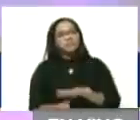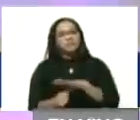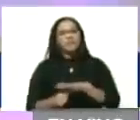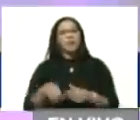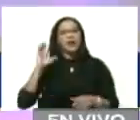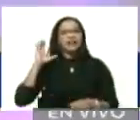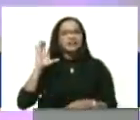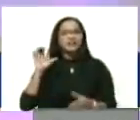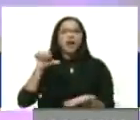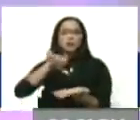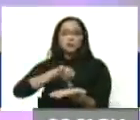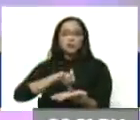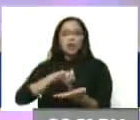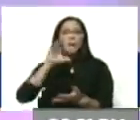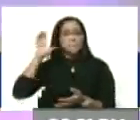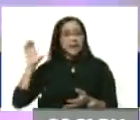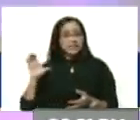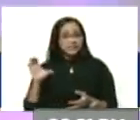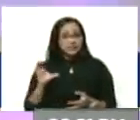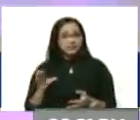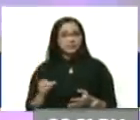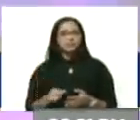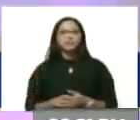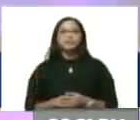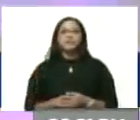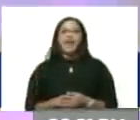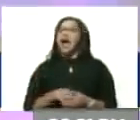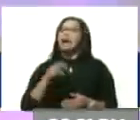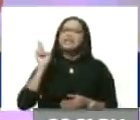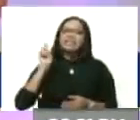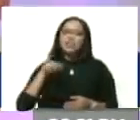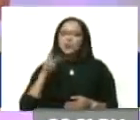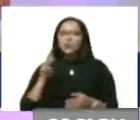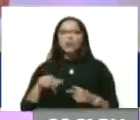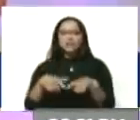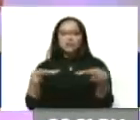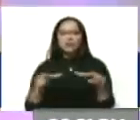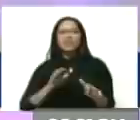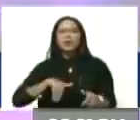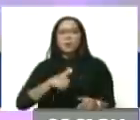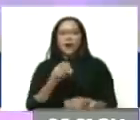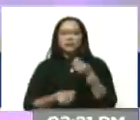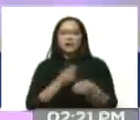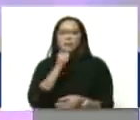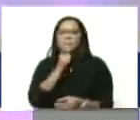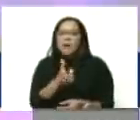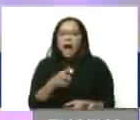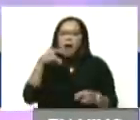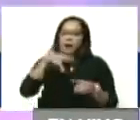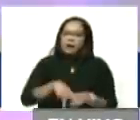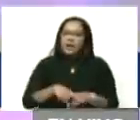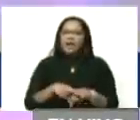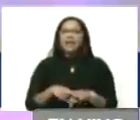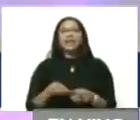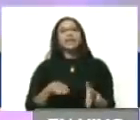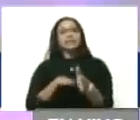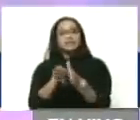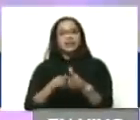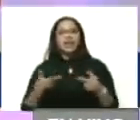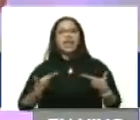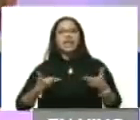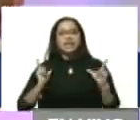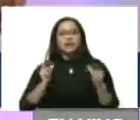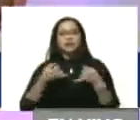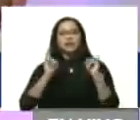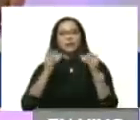Estado anfitrión, Países Bajos, a ninguna medida que pueda afectar el desempeño libre e independiente